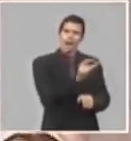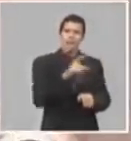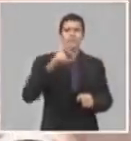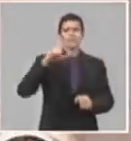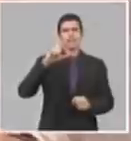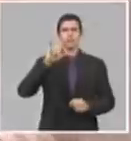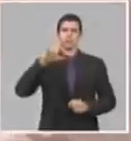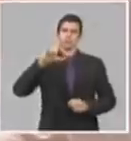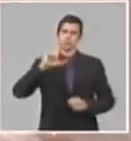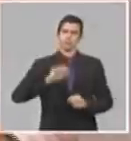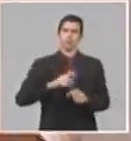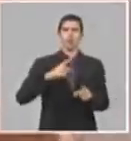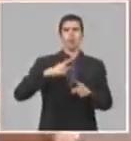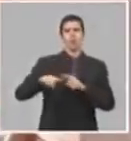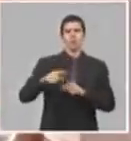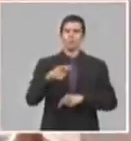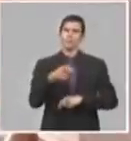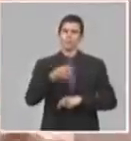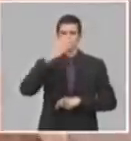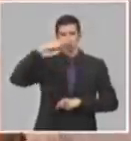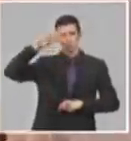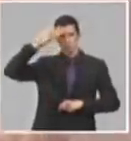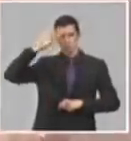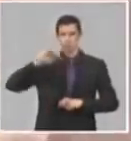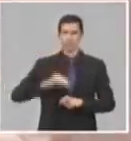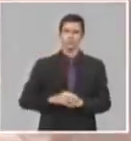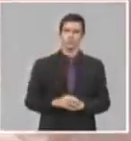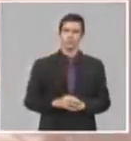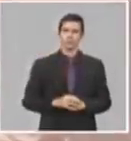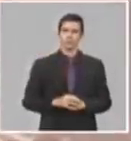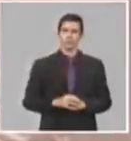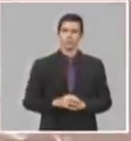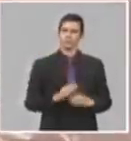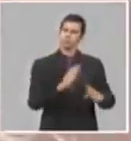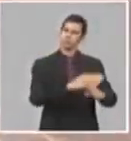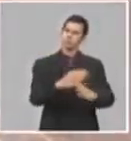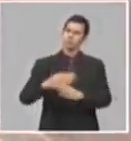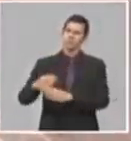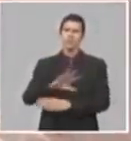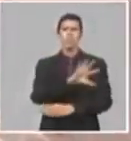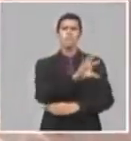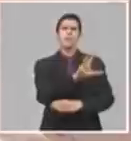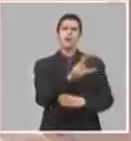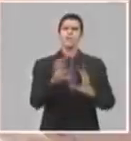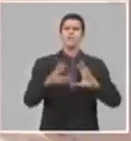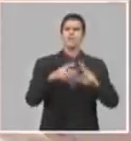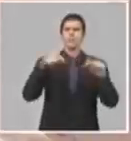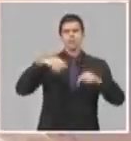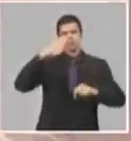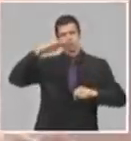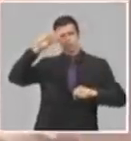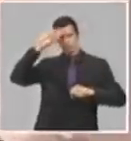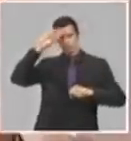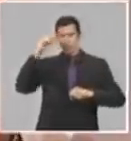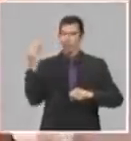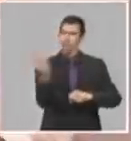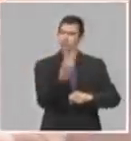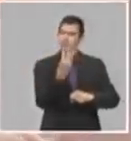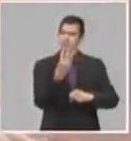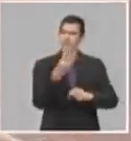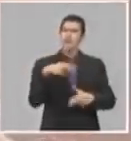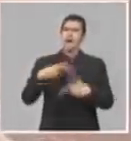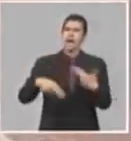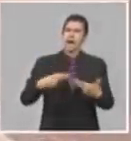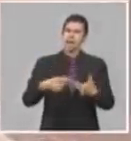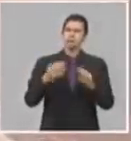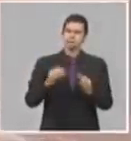tres bancos comerciales, Banco Popular de Ahorro, el Banco Metropolitano y el Banco de Crédito y Comercio, den